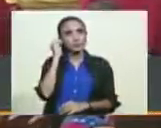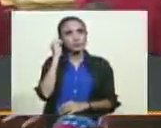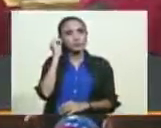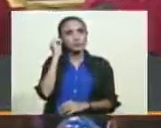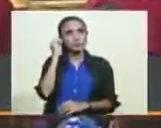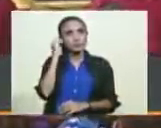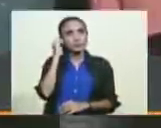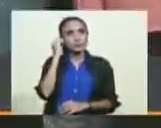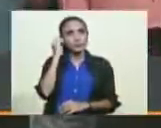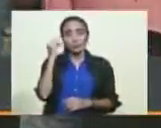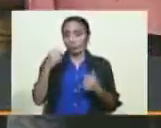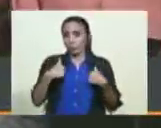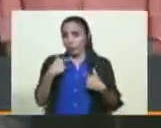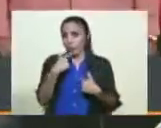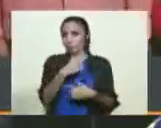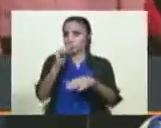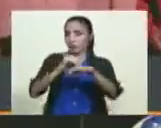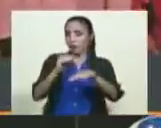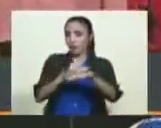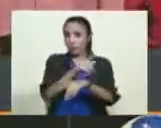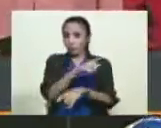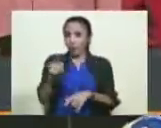yo